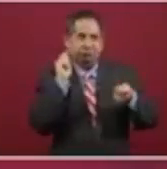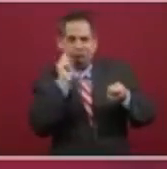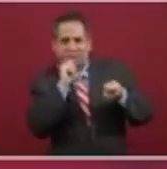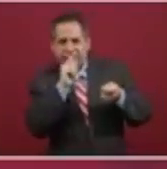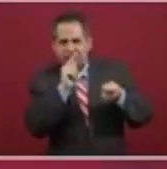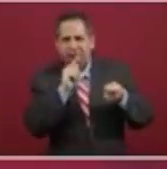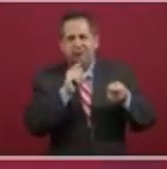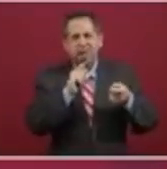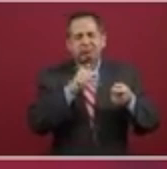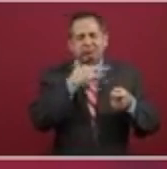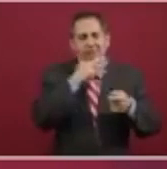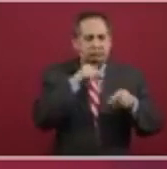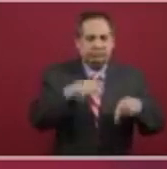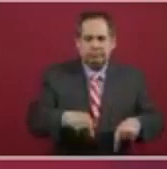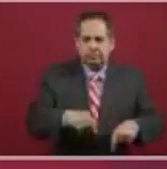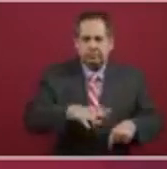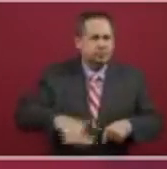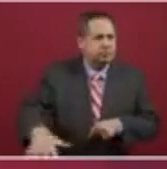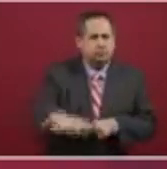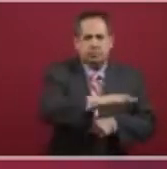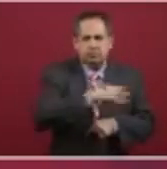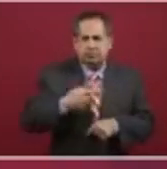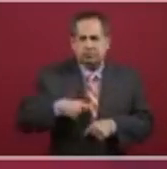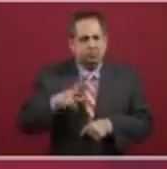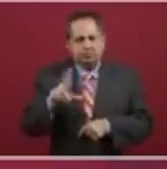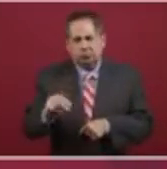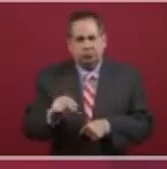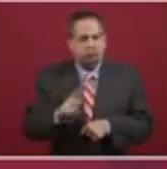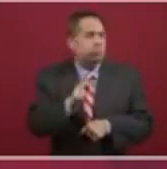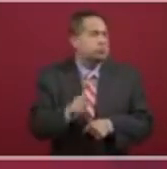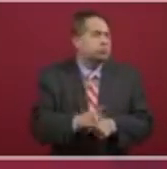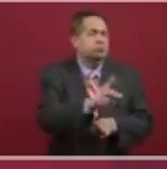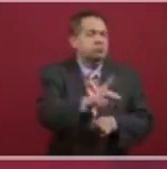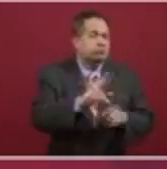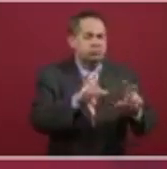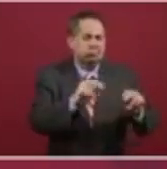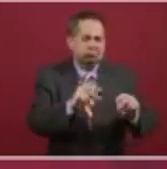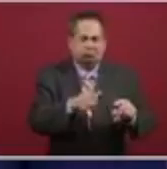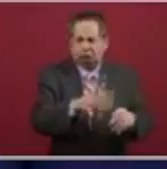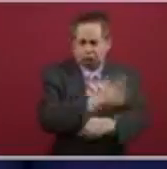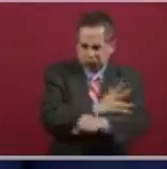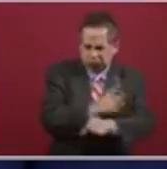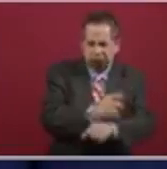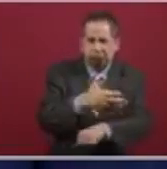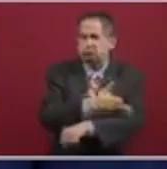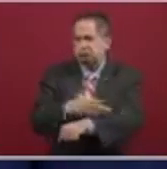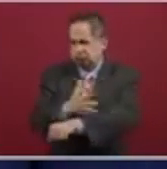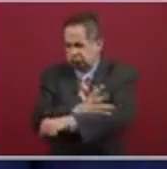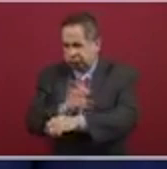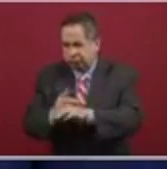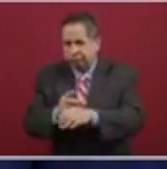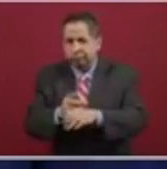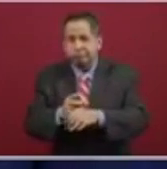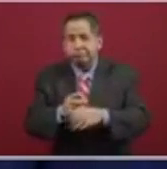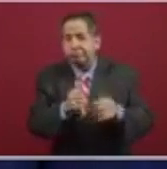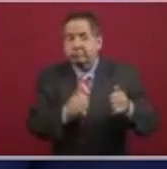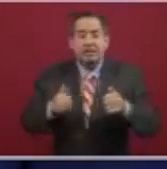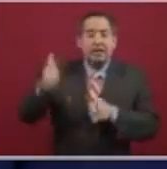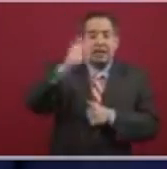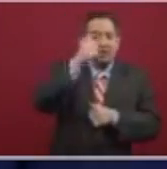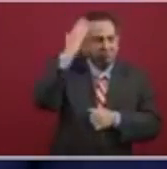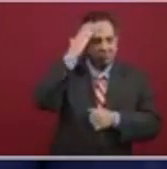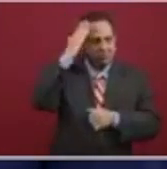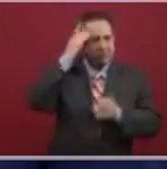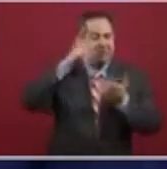no abajo. No es en los pueblos, no es en las familias, es arriba.